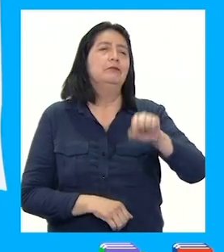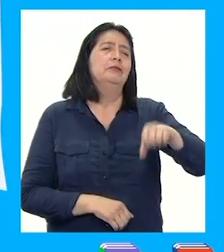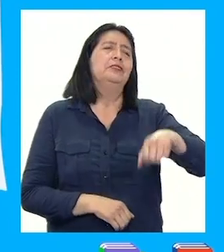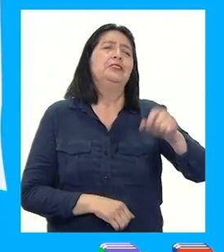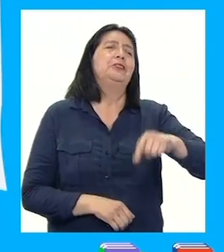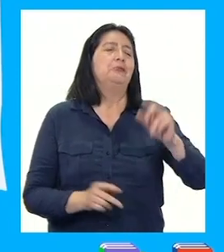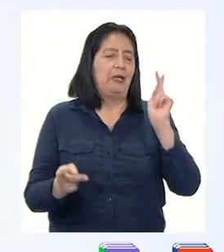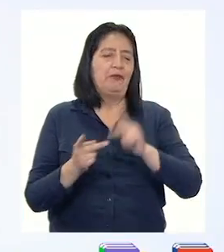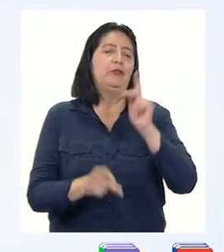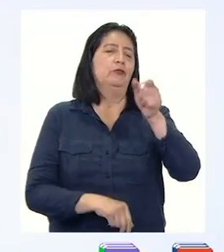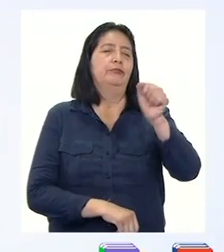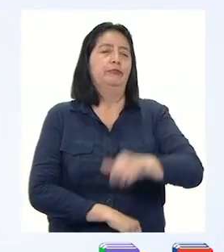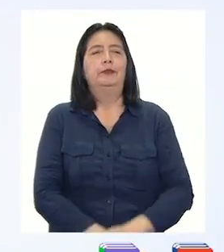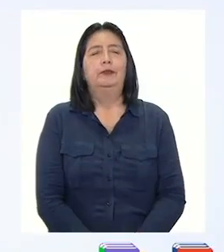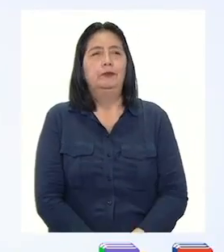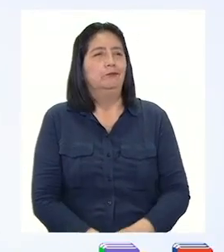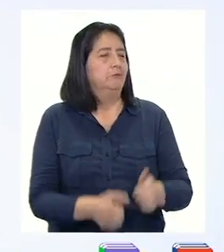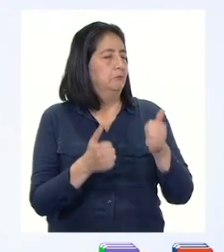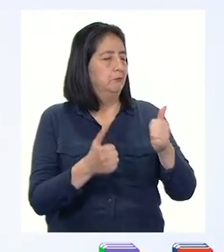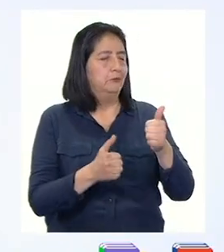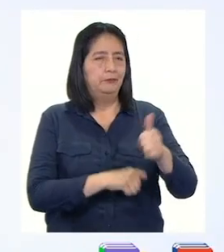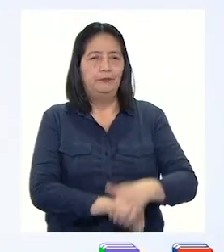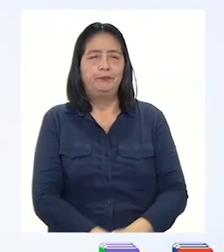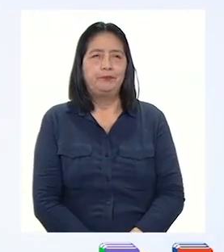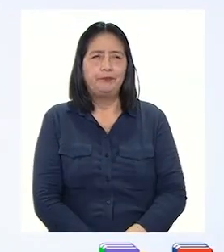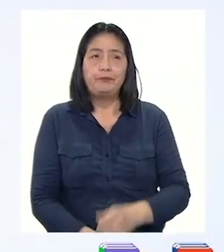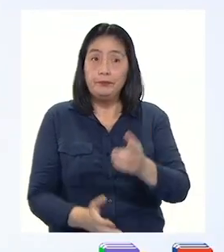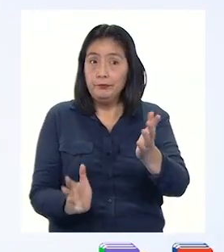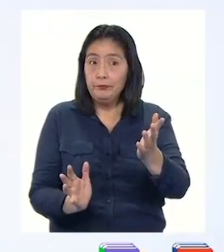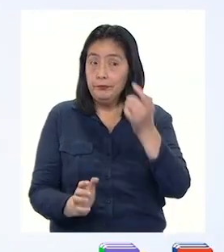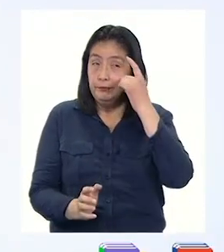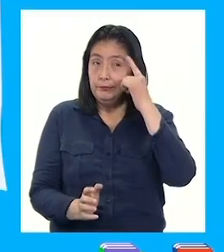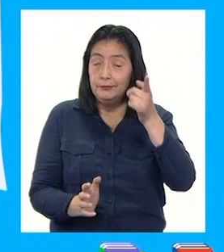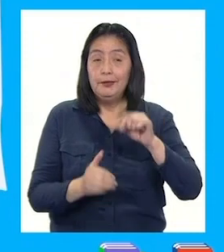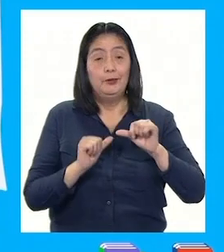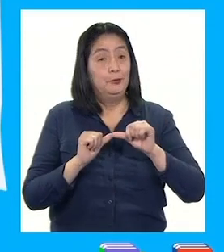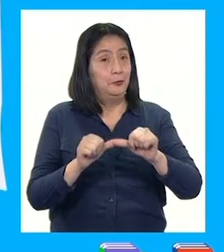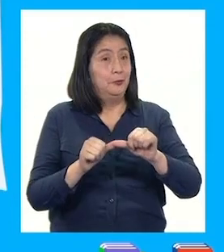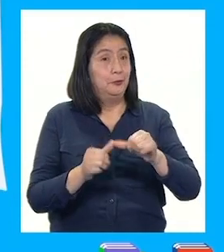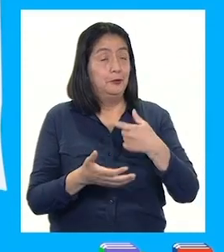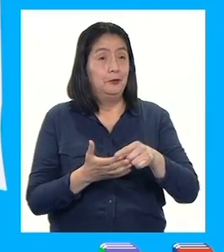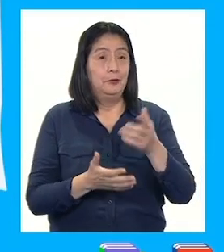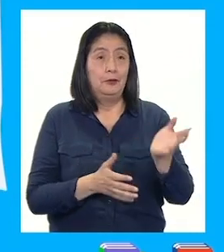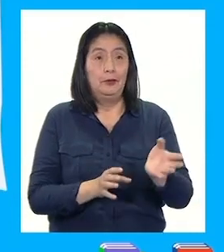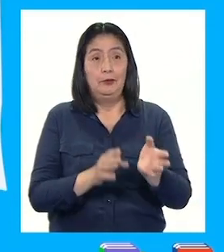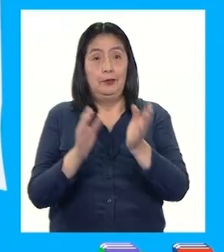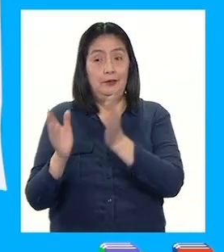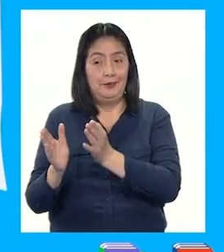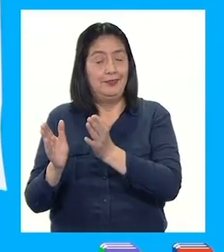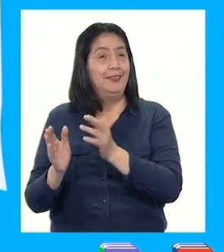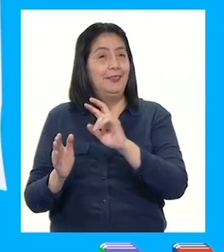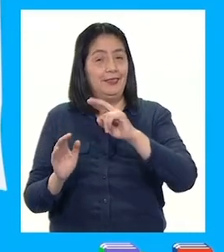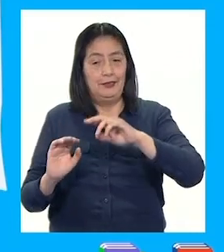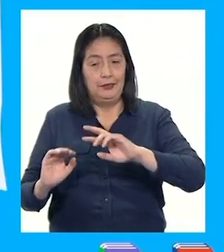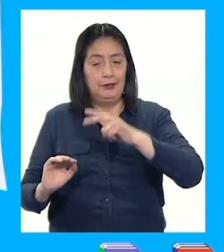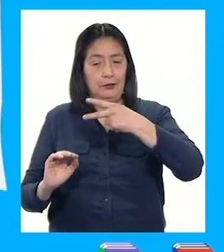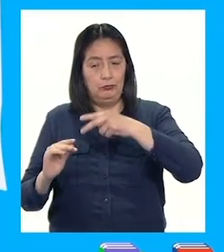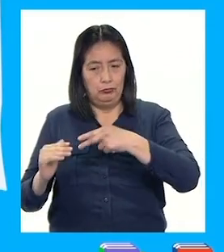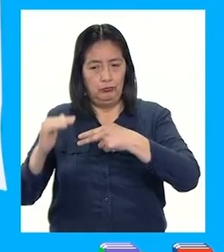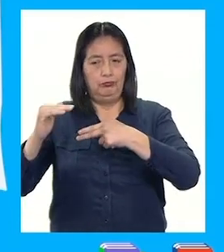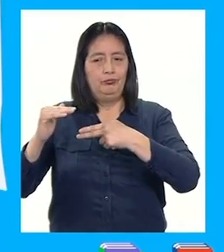profesor, perfecto. ¡Estupendo! ¿Qué les parece si continuamos desde esta casilla de la segunda